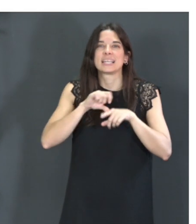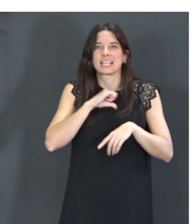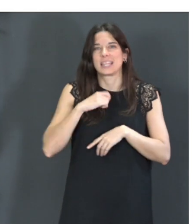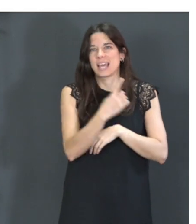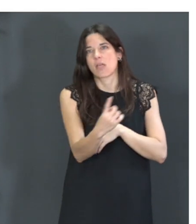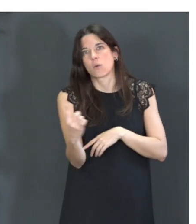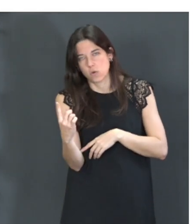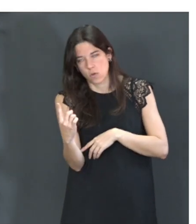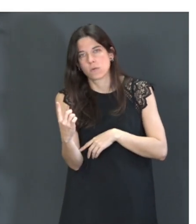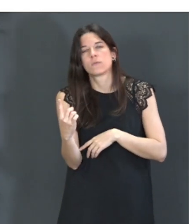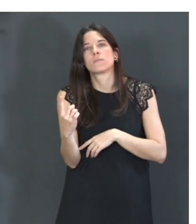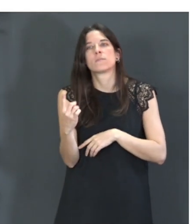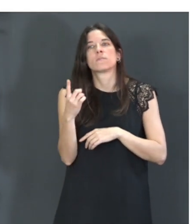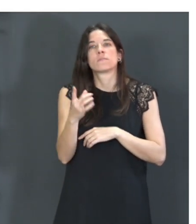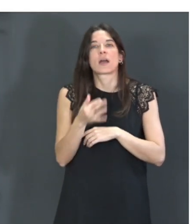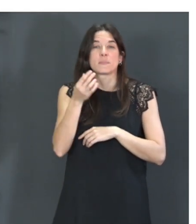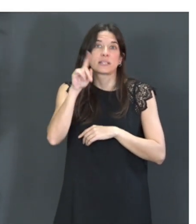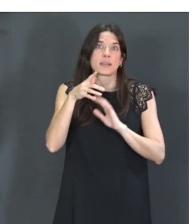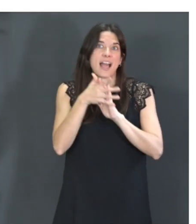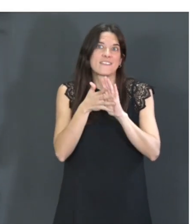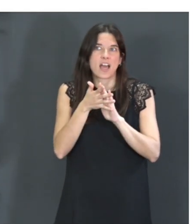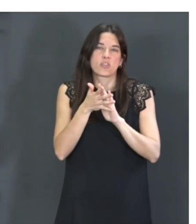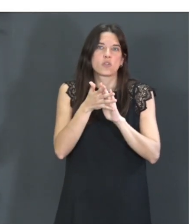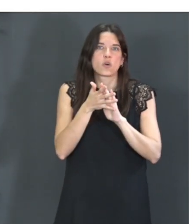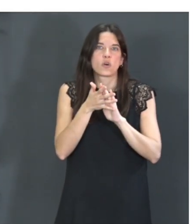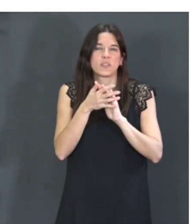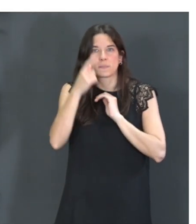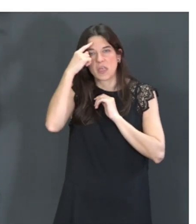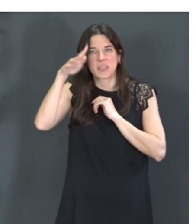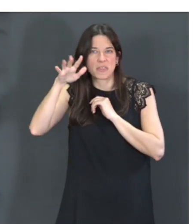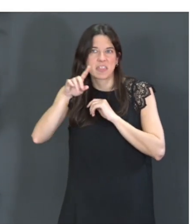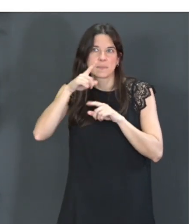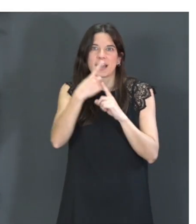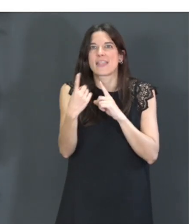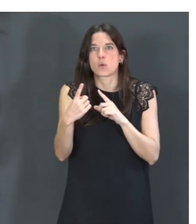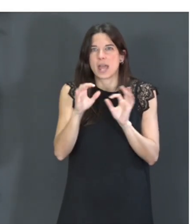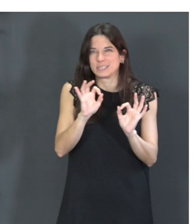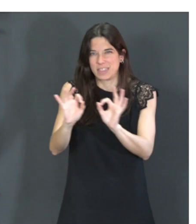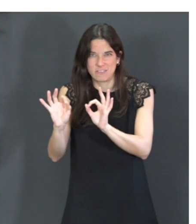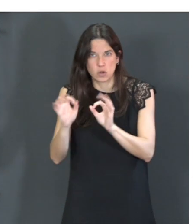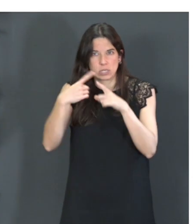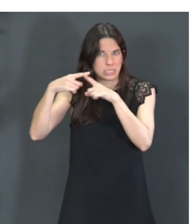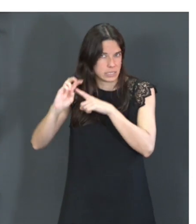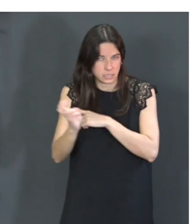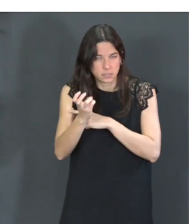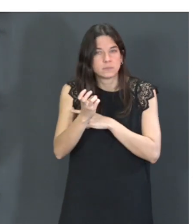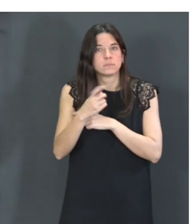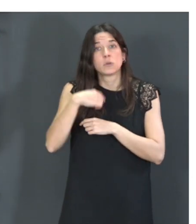individuales de cada uno, ¿no? Y además con la especificidad de la demencia. Entonces, creo que no es lo